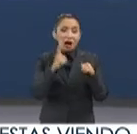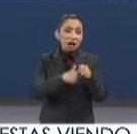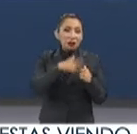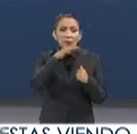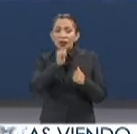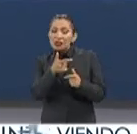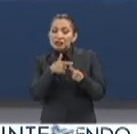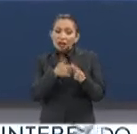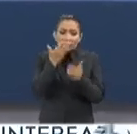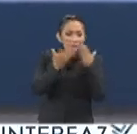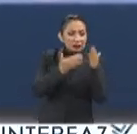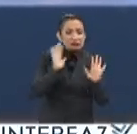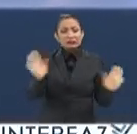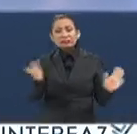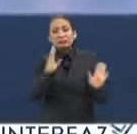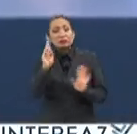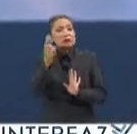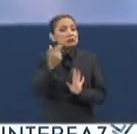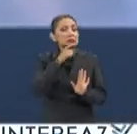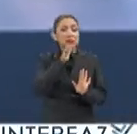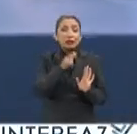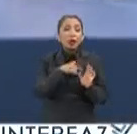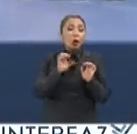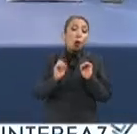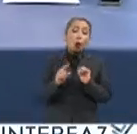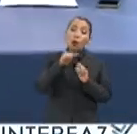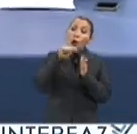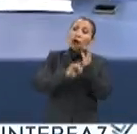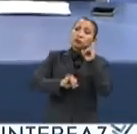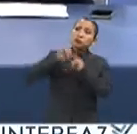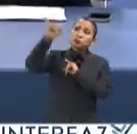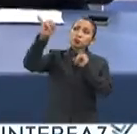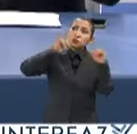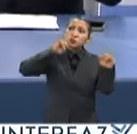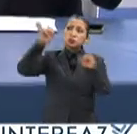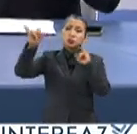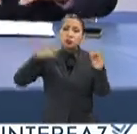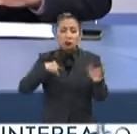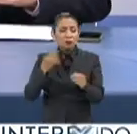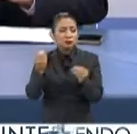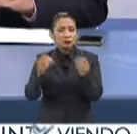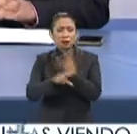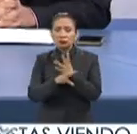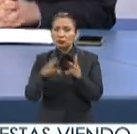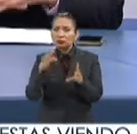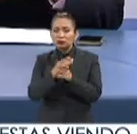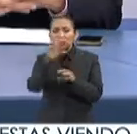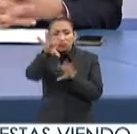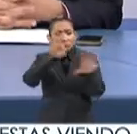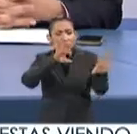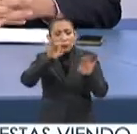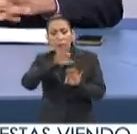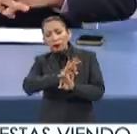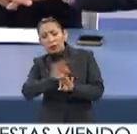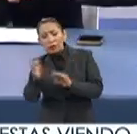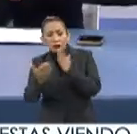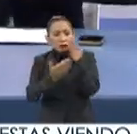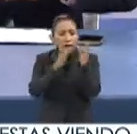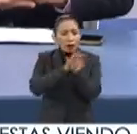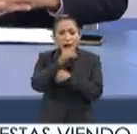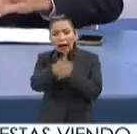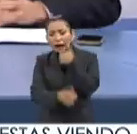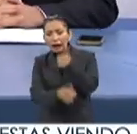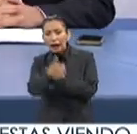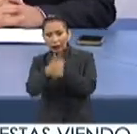no pudieron seguir sus estudios universitarios o que se ubican en zonas distantes. En fin, son muchas las alternativas, las posibilidades